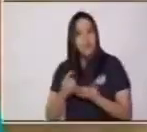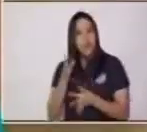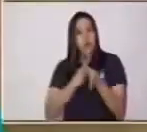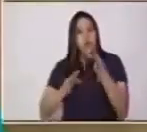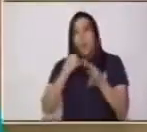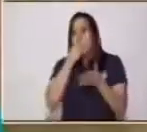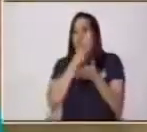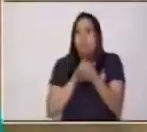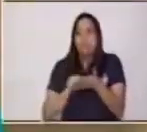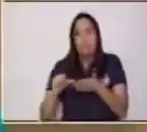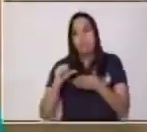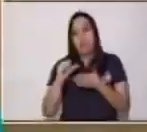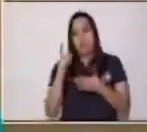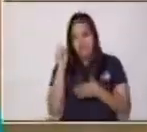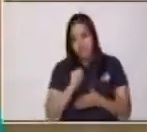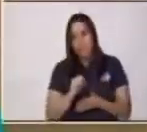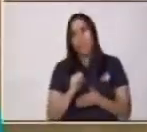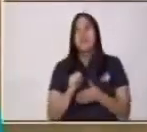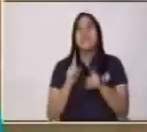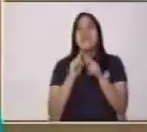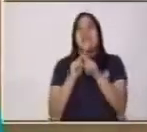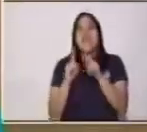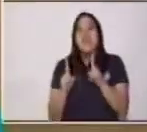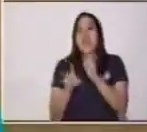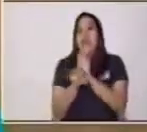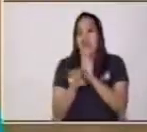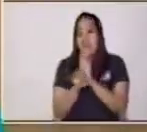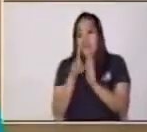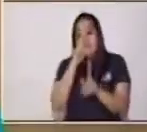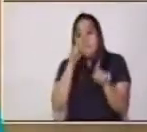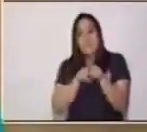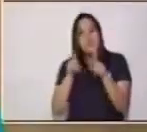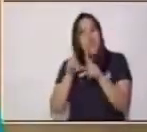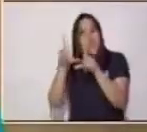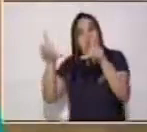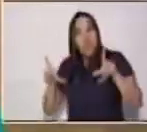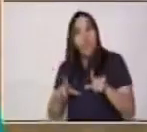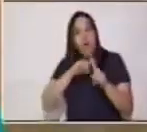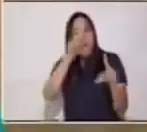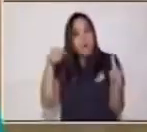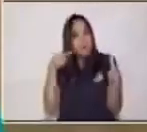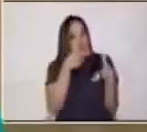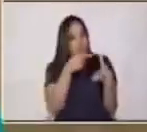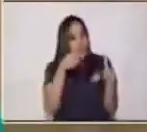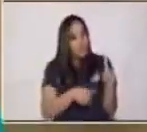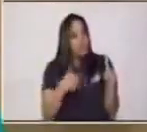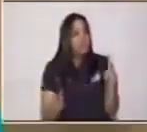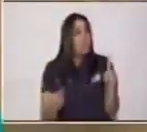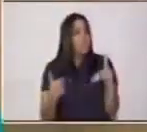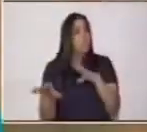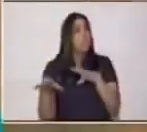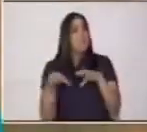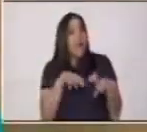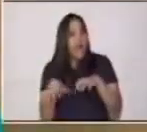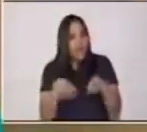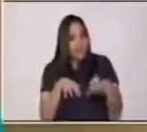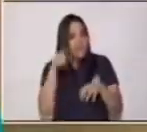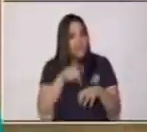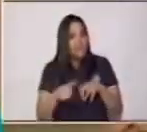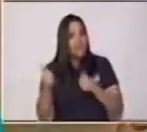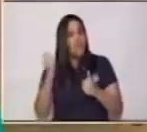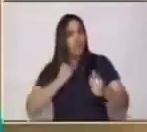alguna crónica. También va a determinar un lugar y tiempo específico. La acción predomina. Como nos están